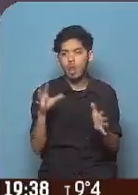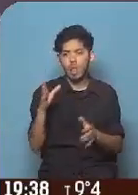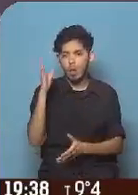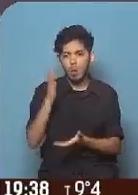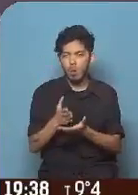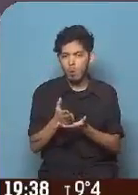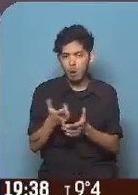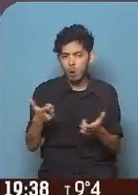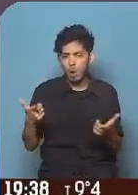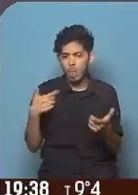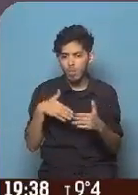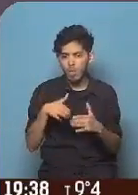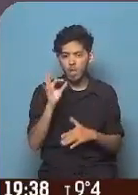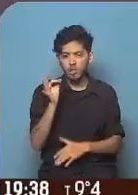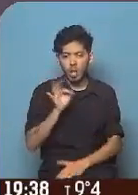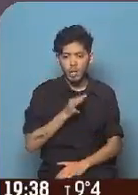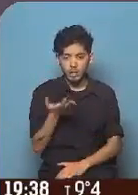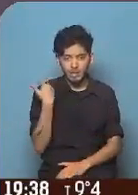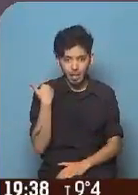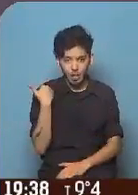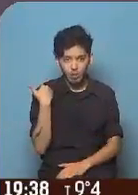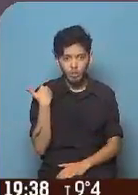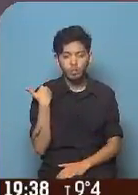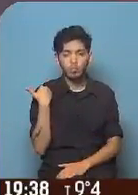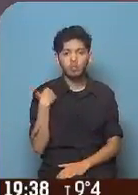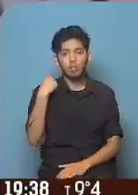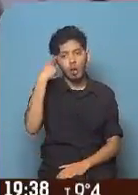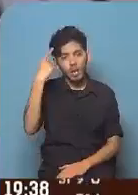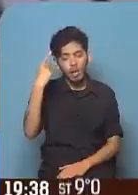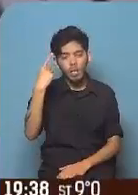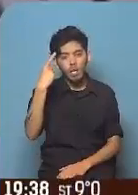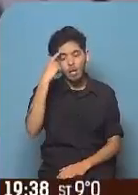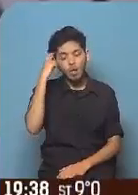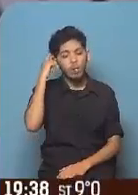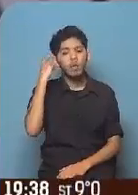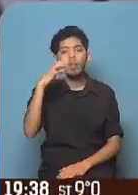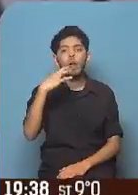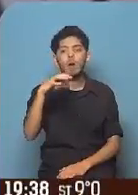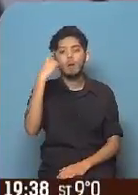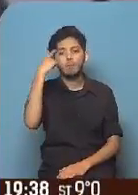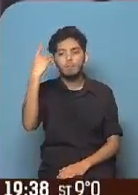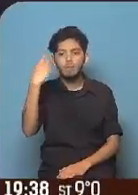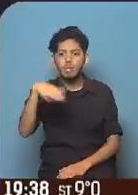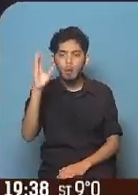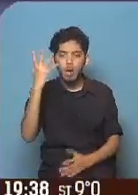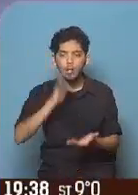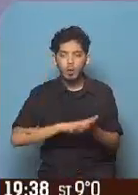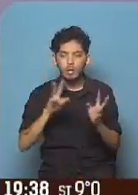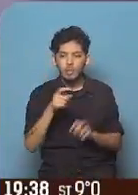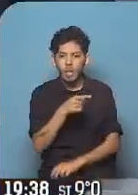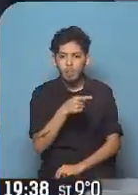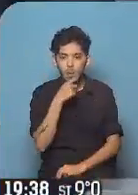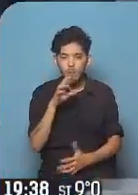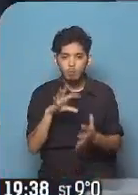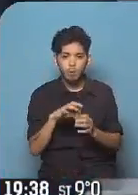a partir del mes de octubre del año pasado. Yo creo que hay que reflexionar sobre esta cuestión. Claro, ¿no? Está